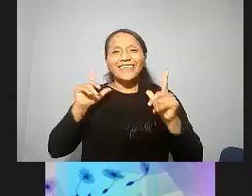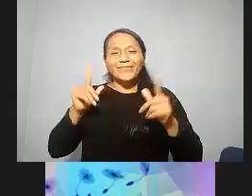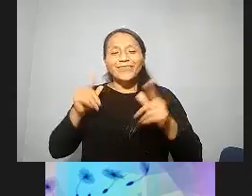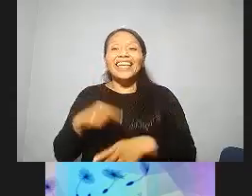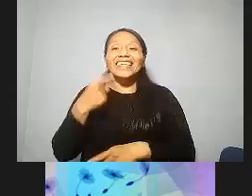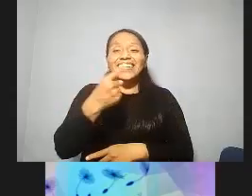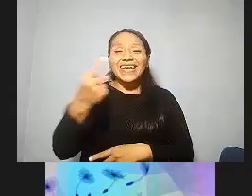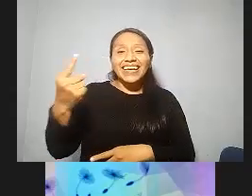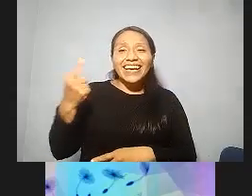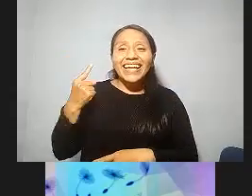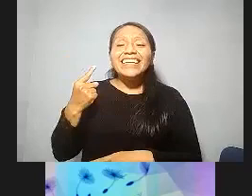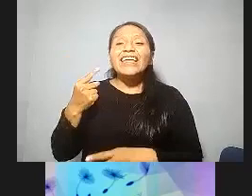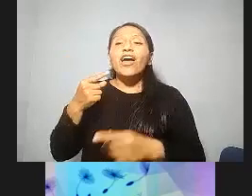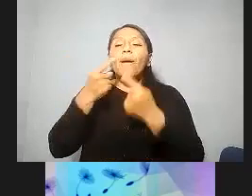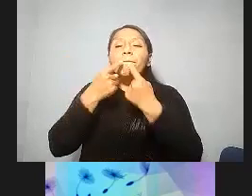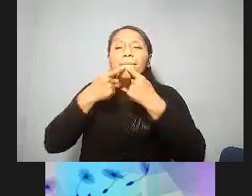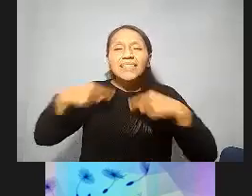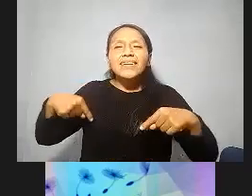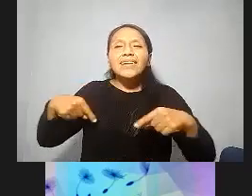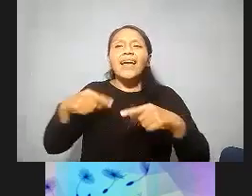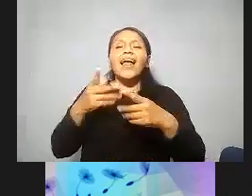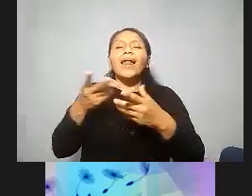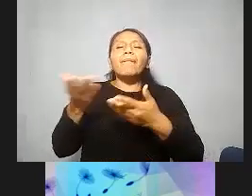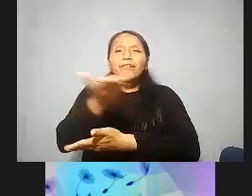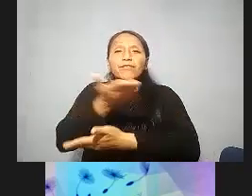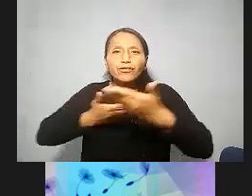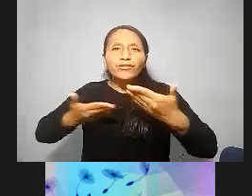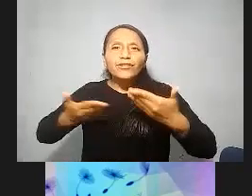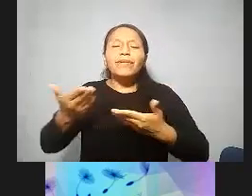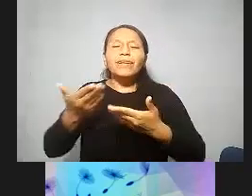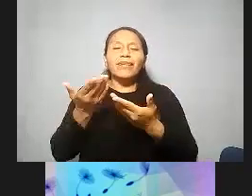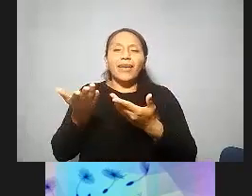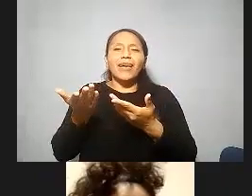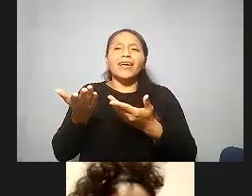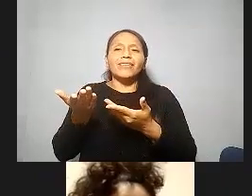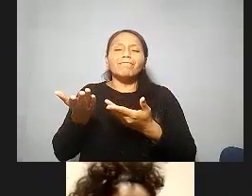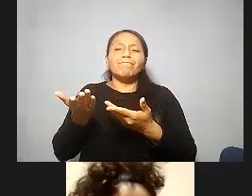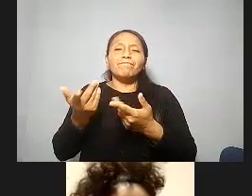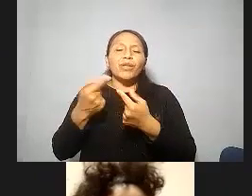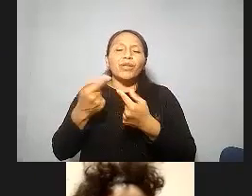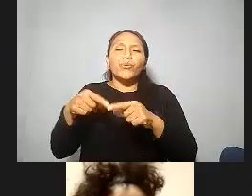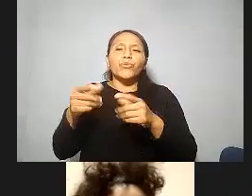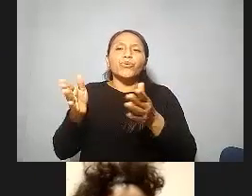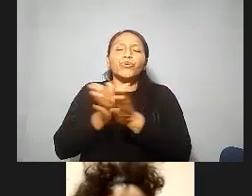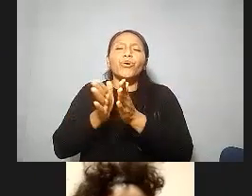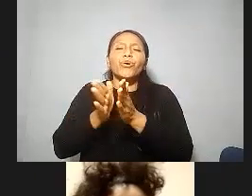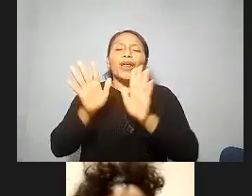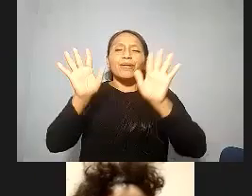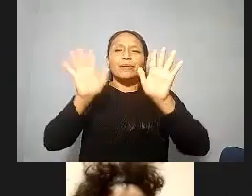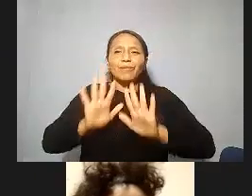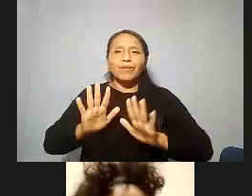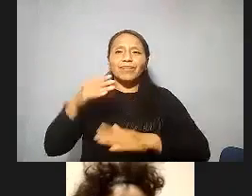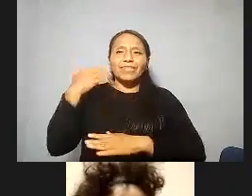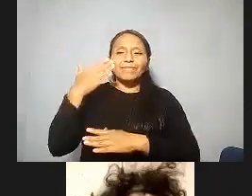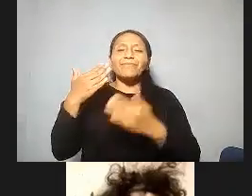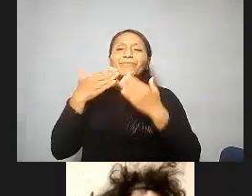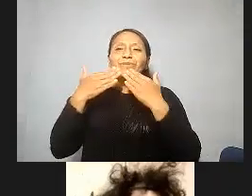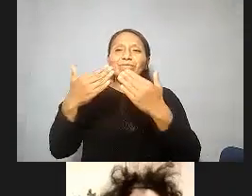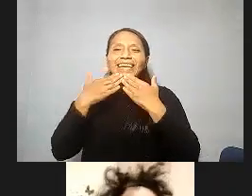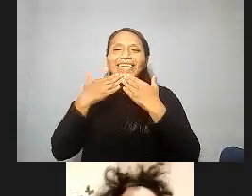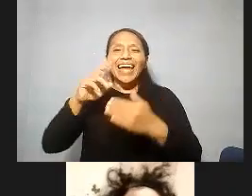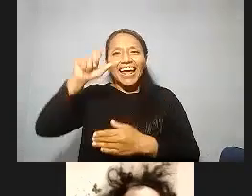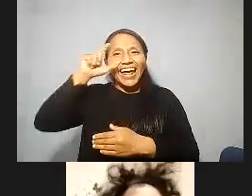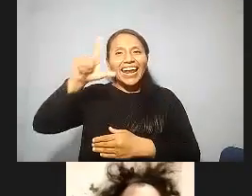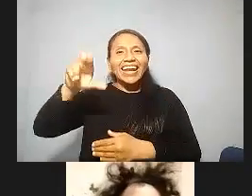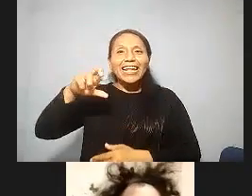tengo material para que lo socialicemos junto a todos los que están haciendo este seminario. Gracias a Relpi